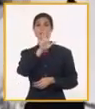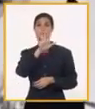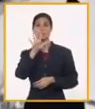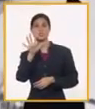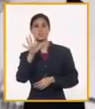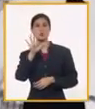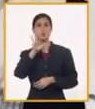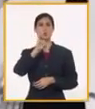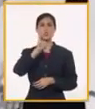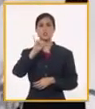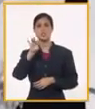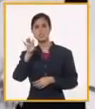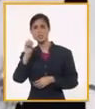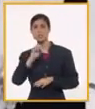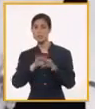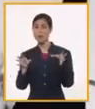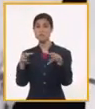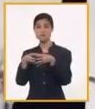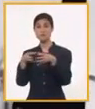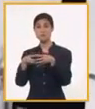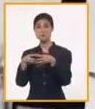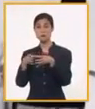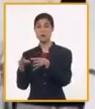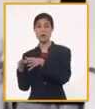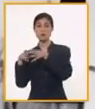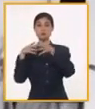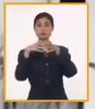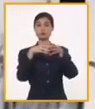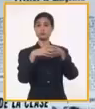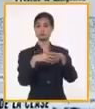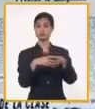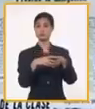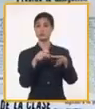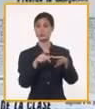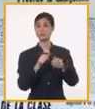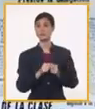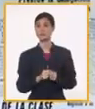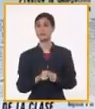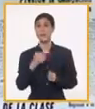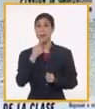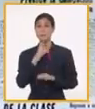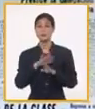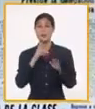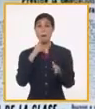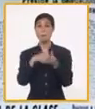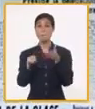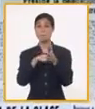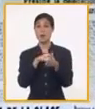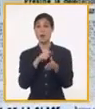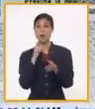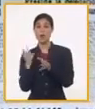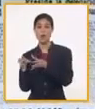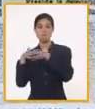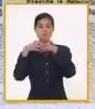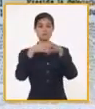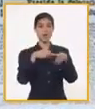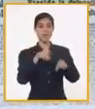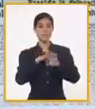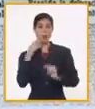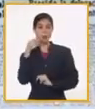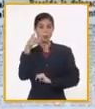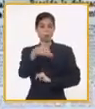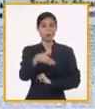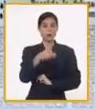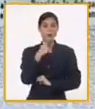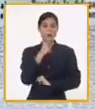de médicos, etcétera. Estuve con ellos 2 meses allá, porque tuve que ubicarlos después, porque cuando llegué allá a Argelia, allá no había